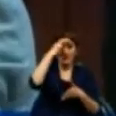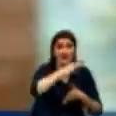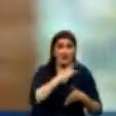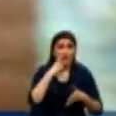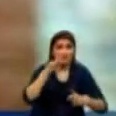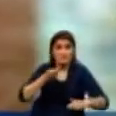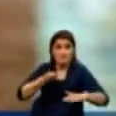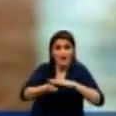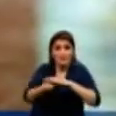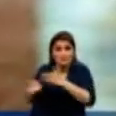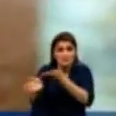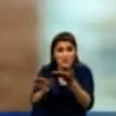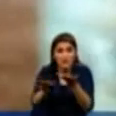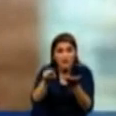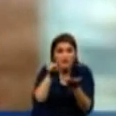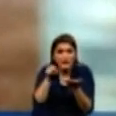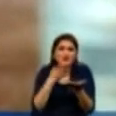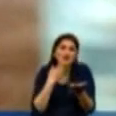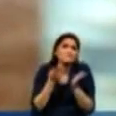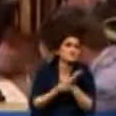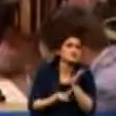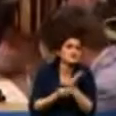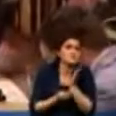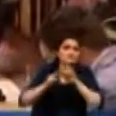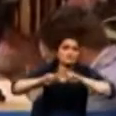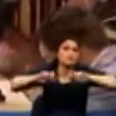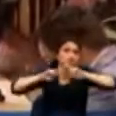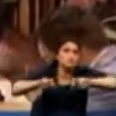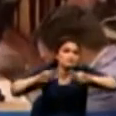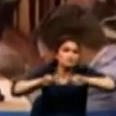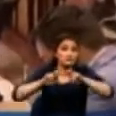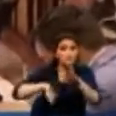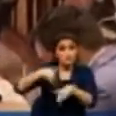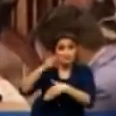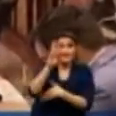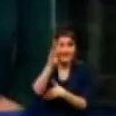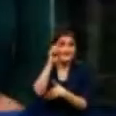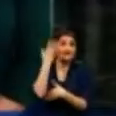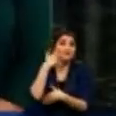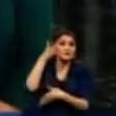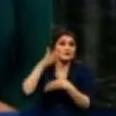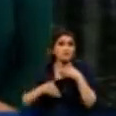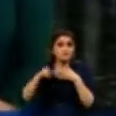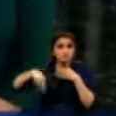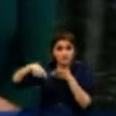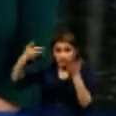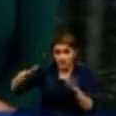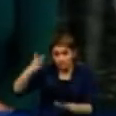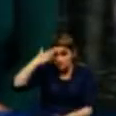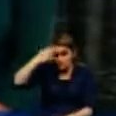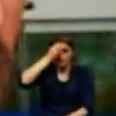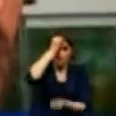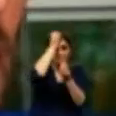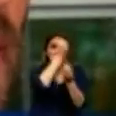Jorge Gabela para entregar un informe completo del caso al Pleno del Palacio Legislativo. El trabajo realizado hasta el momento, según legisladores